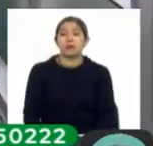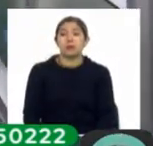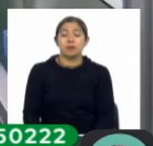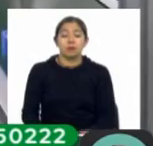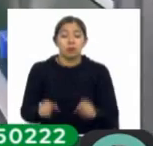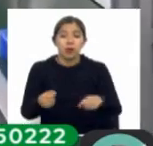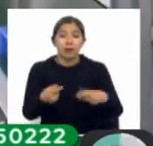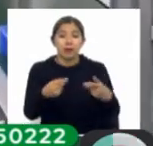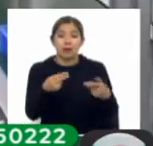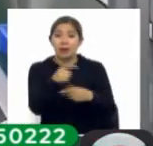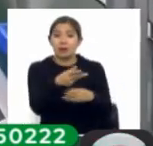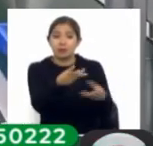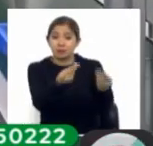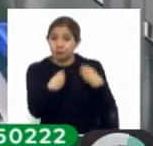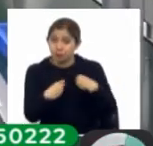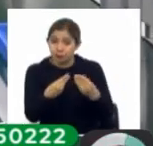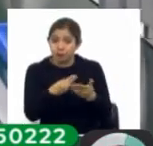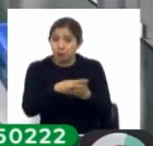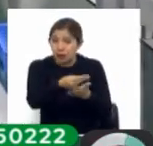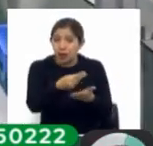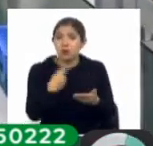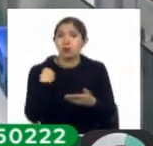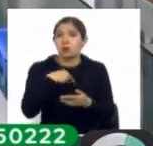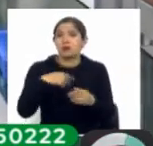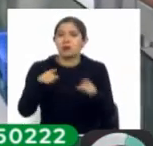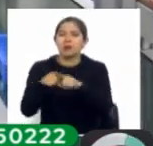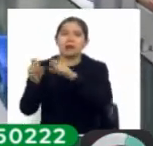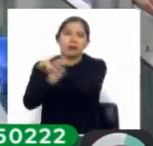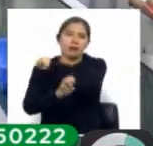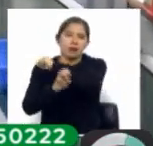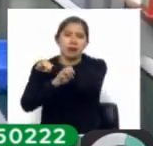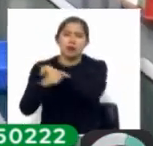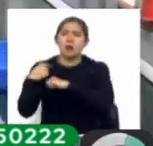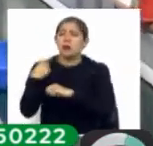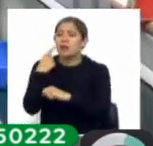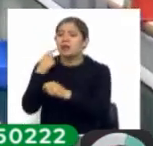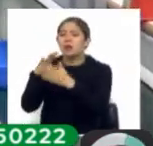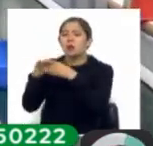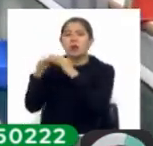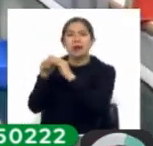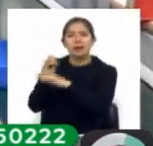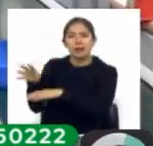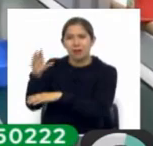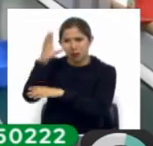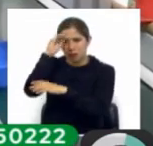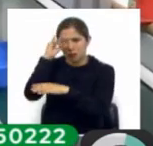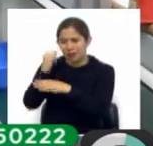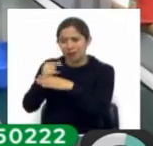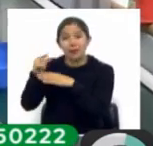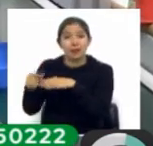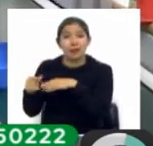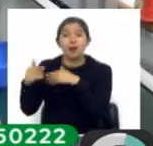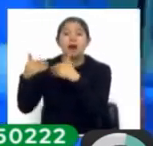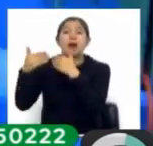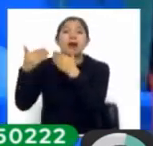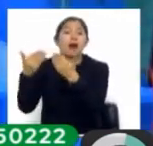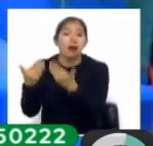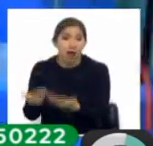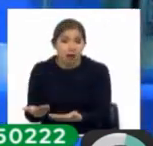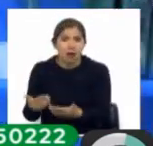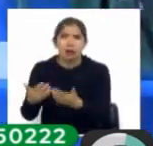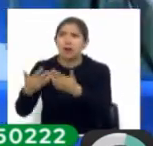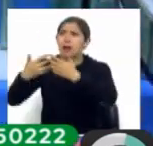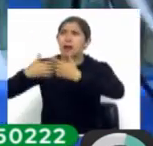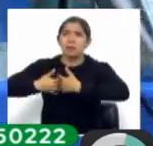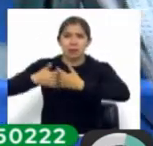sean proveedores nuestros, sino también sean proveedores del exterior. Le comentaba al ingeniero Montenegro que hay gente,